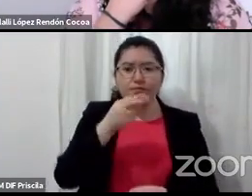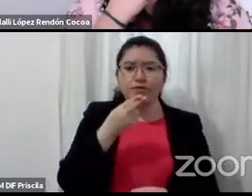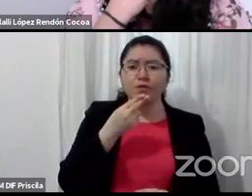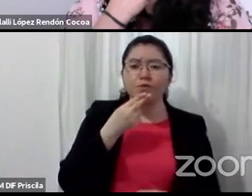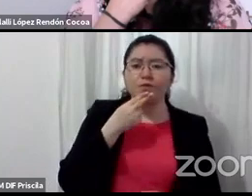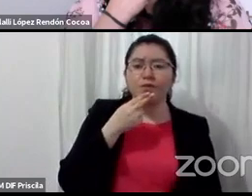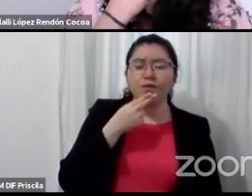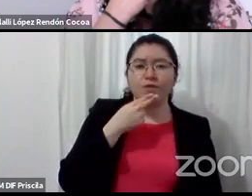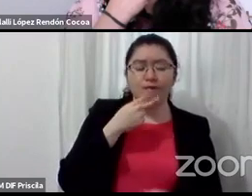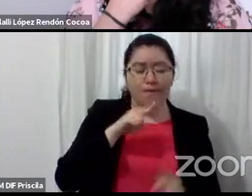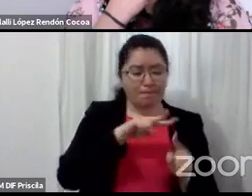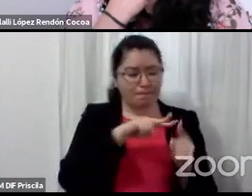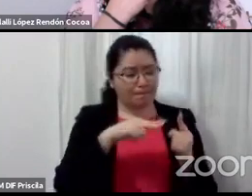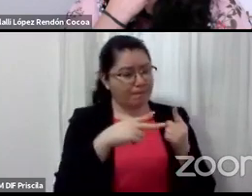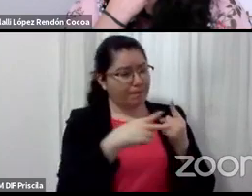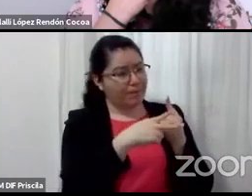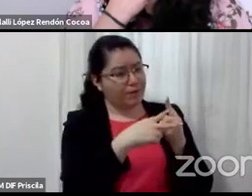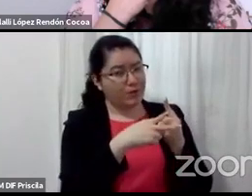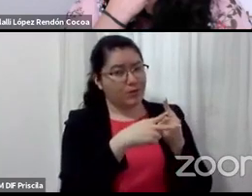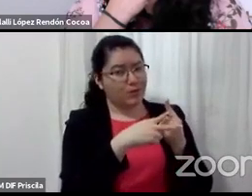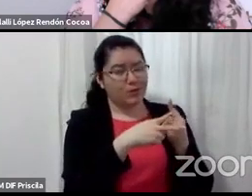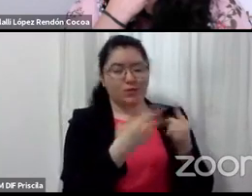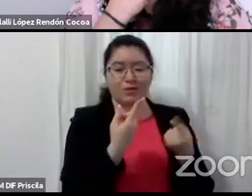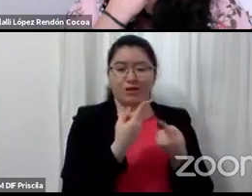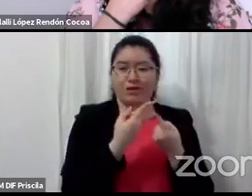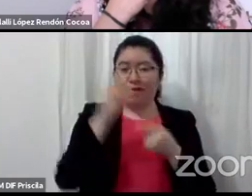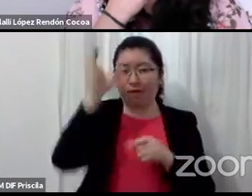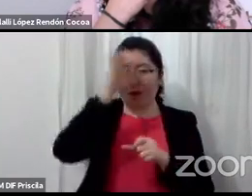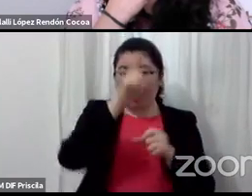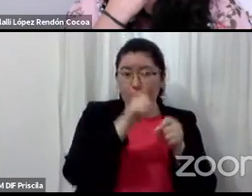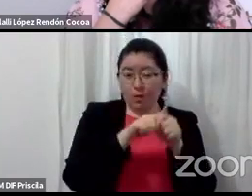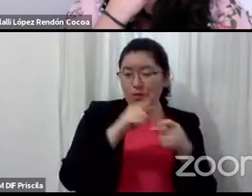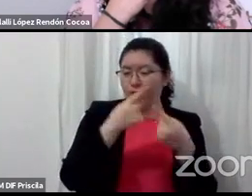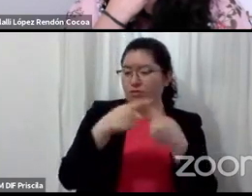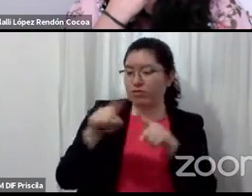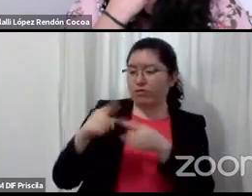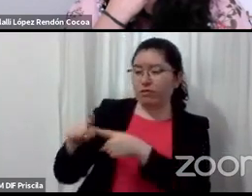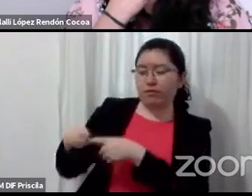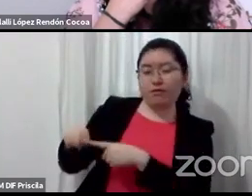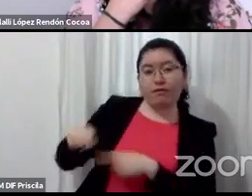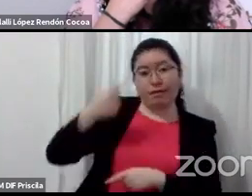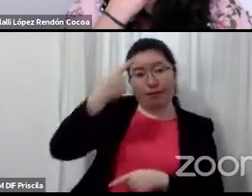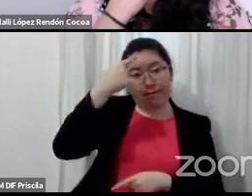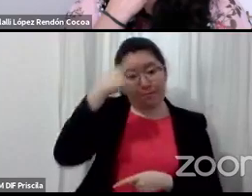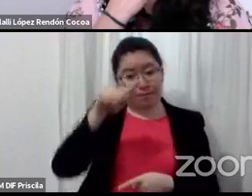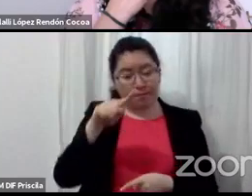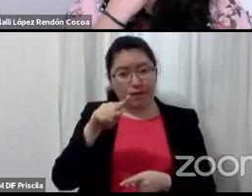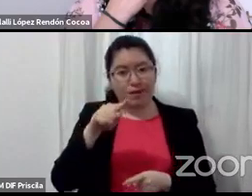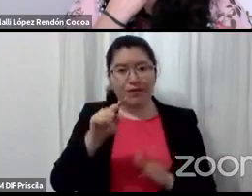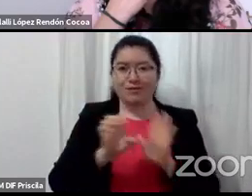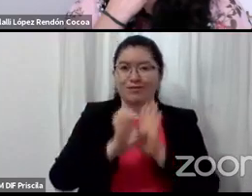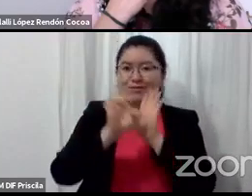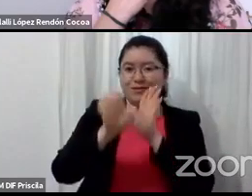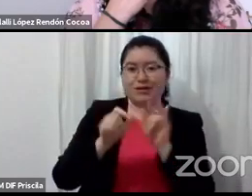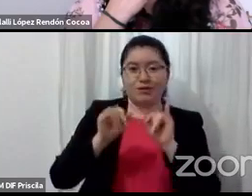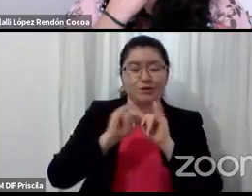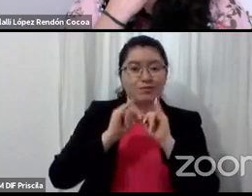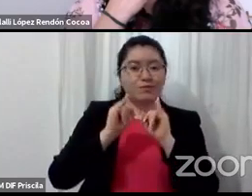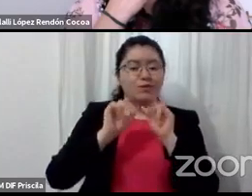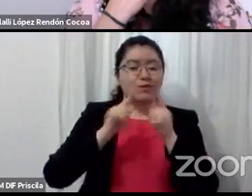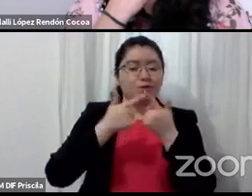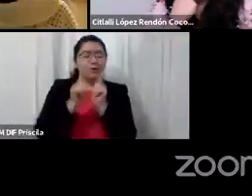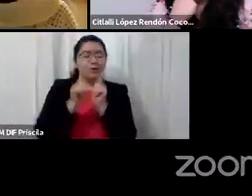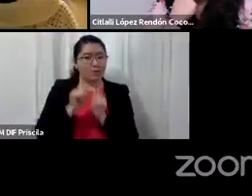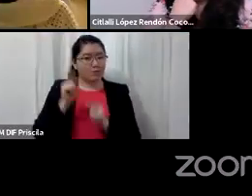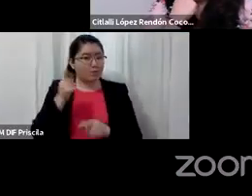perspectiva intercultural para construir proyectos de resolución de conflictos en grupos de mujeres indígenas? Y si es así,